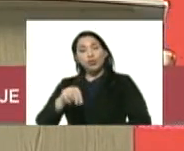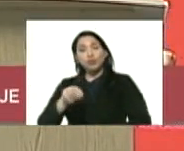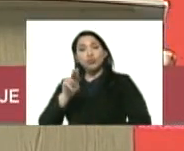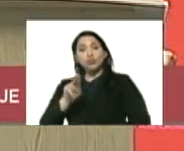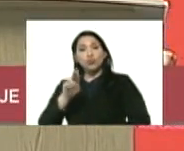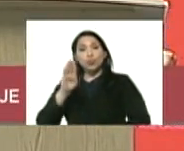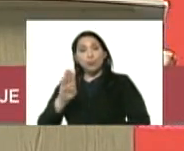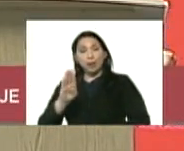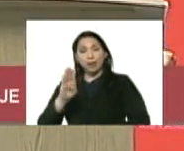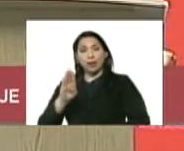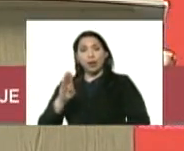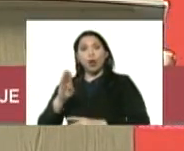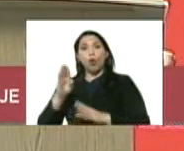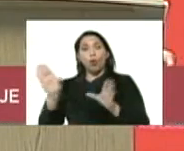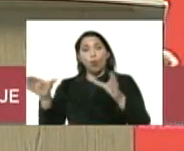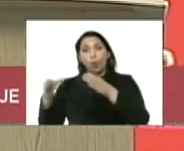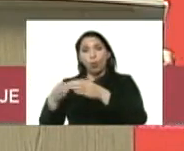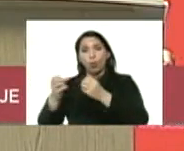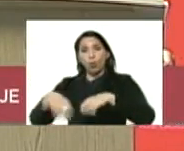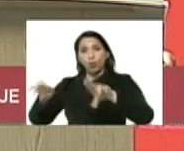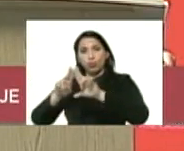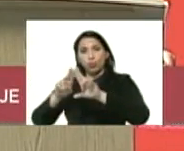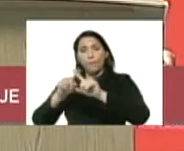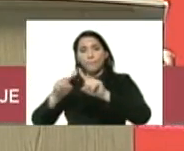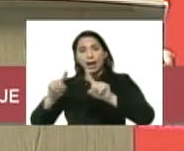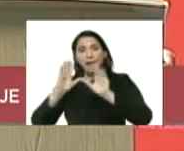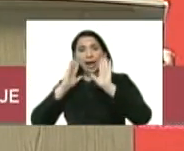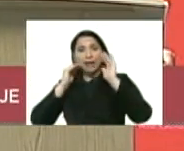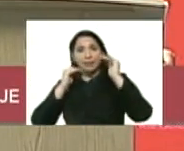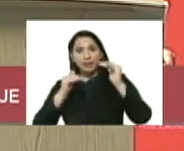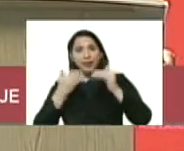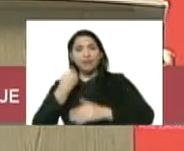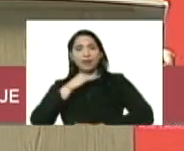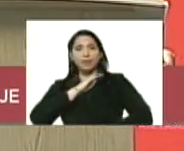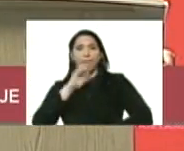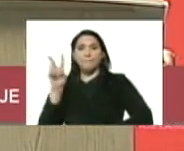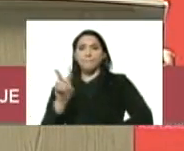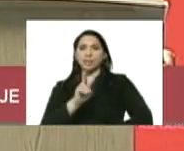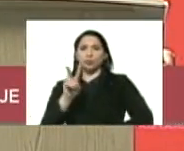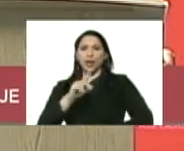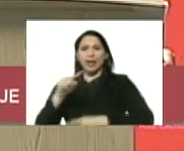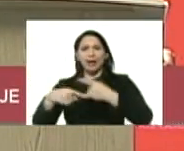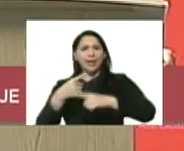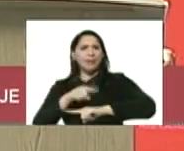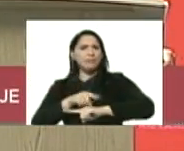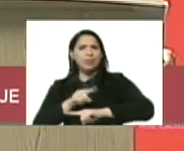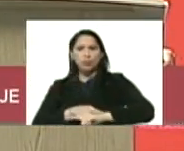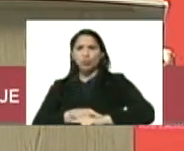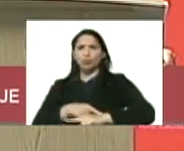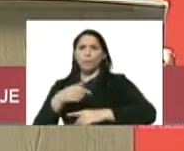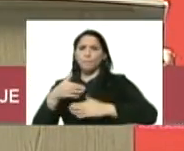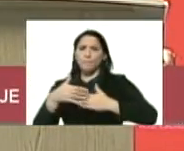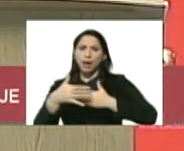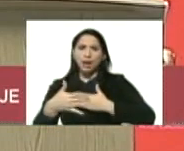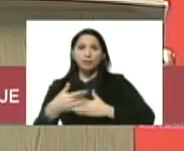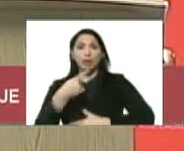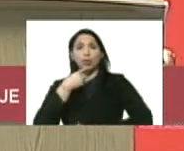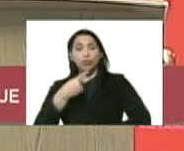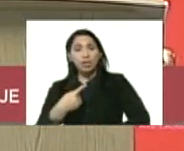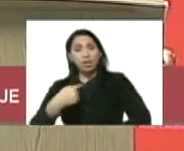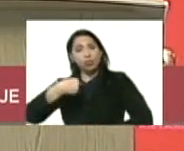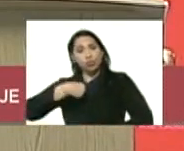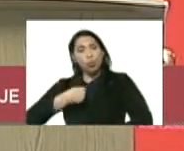ONU, para atender la pandemia en Venezuela. Cada minuto que pasa, lo dije yo